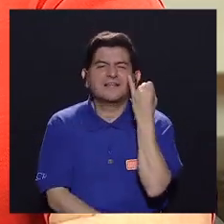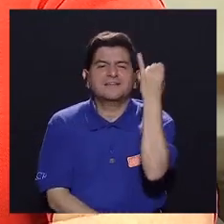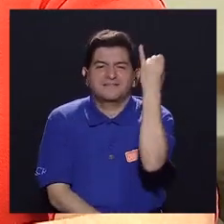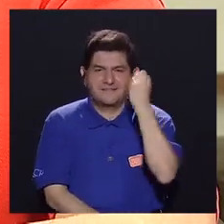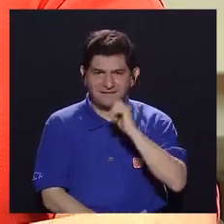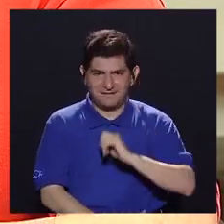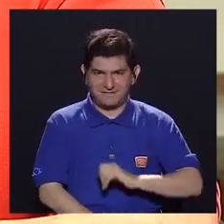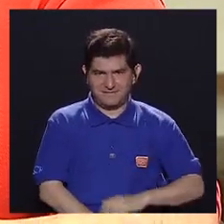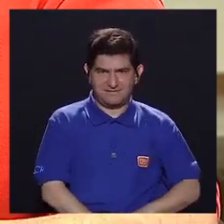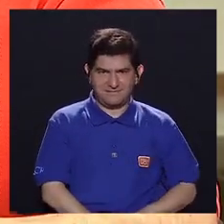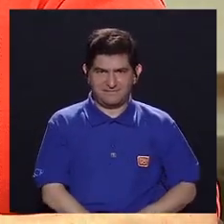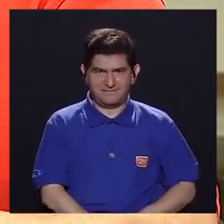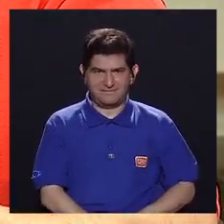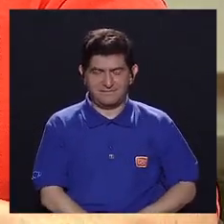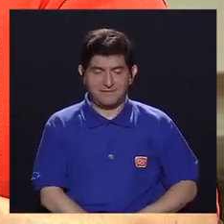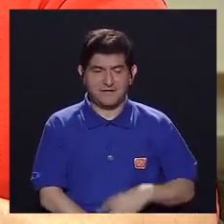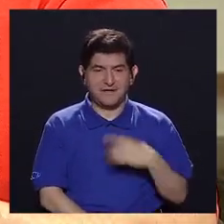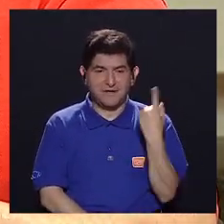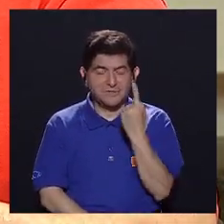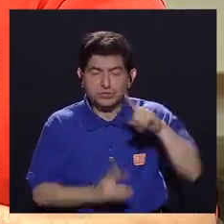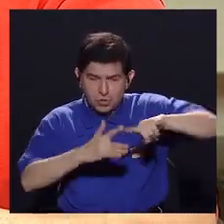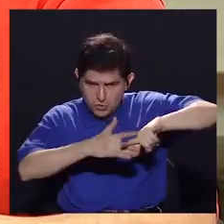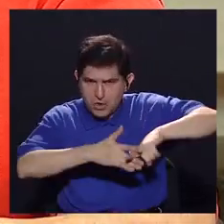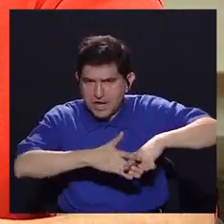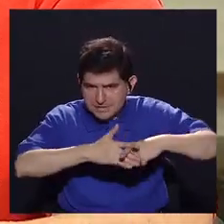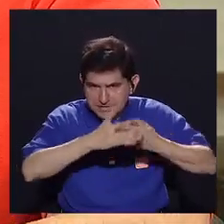el aire y